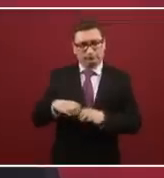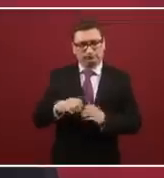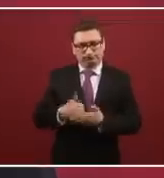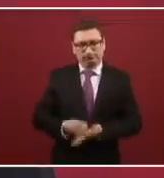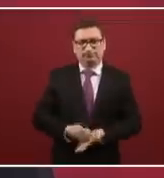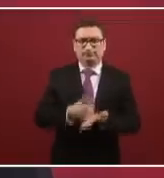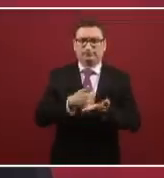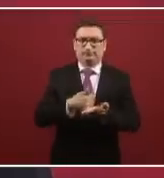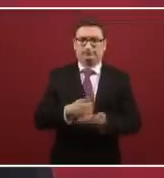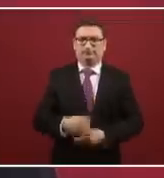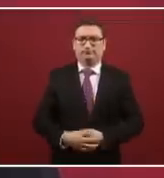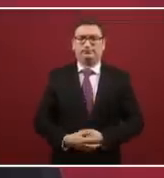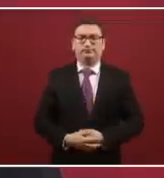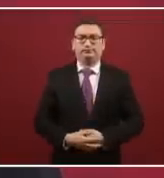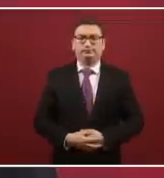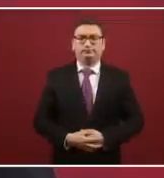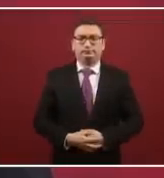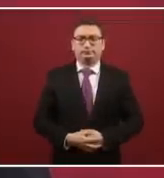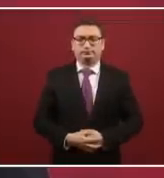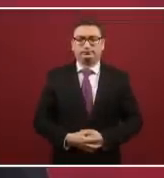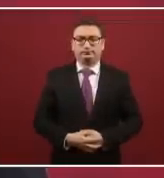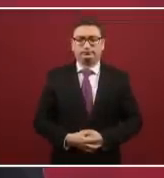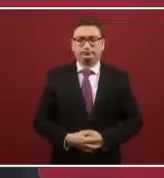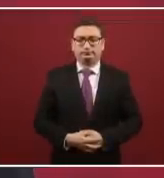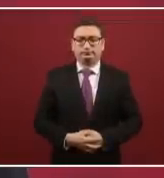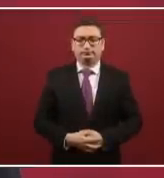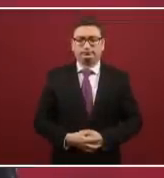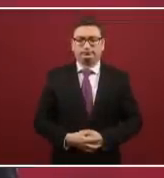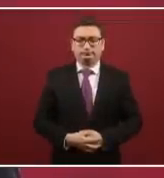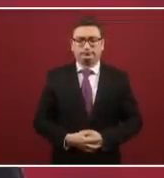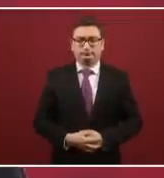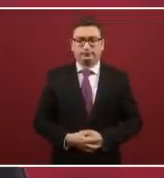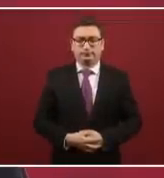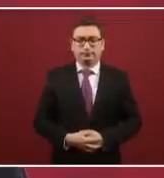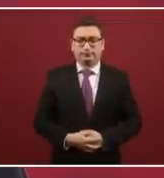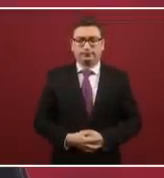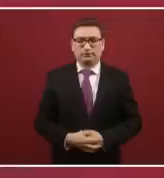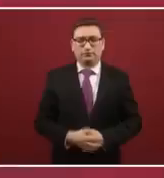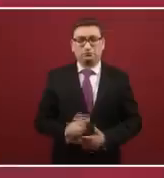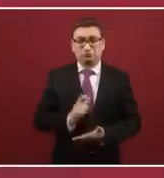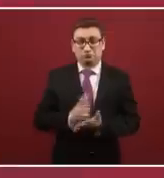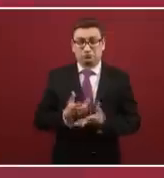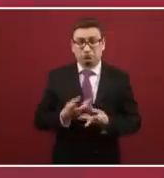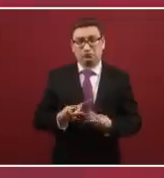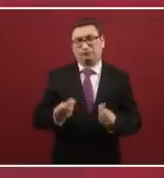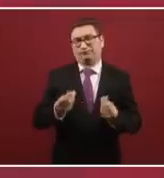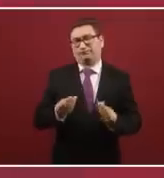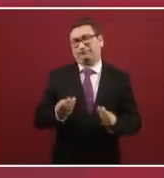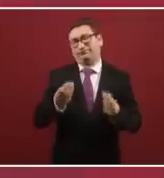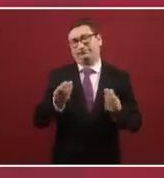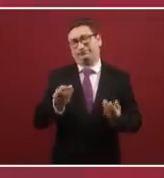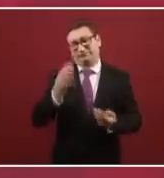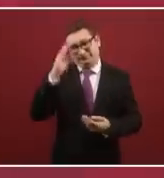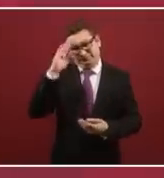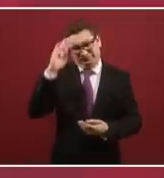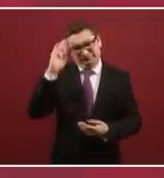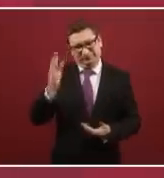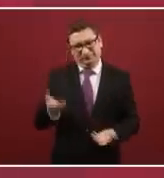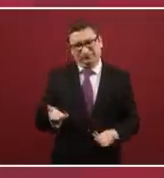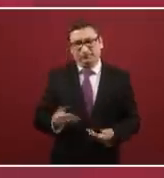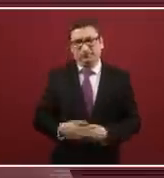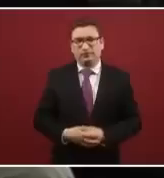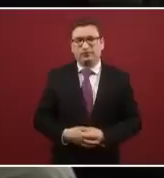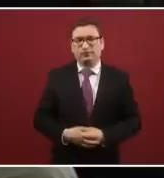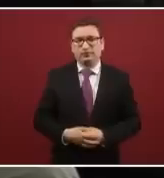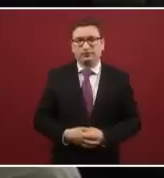ayudaran y que no se tuviese que pagar tanto, porque si esos contratos